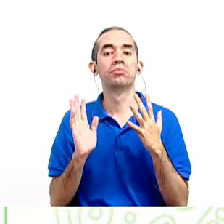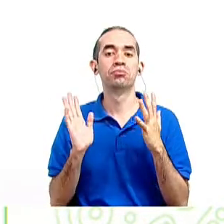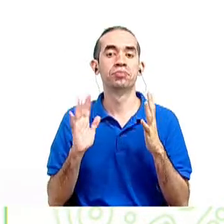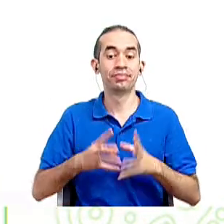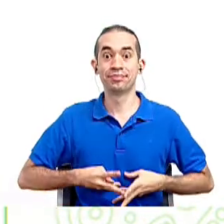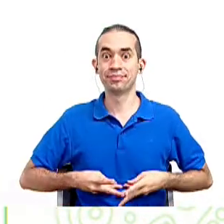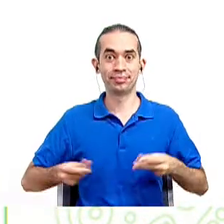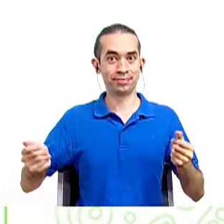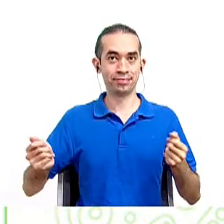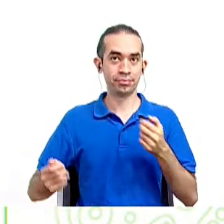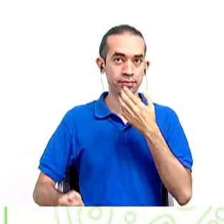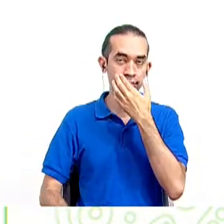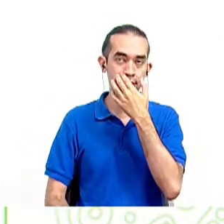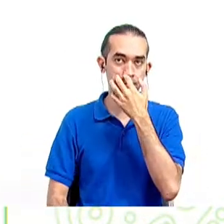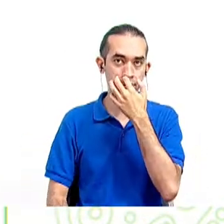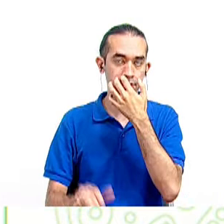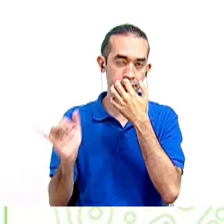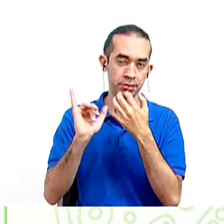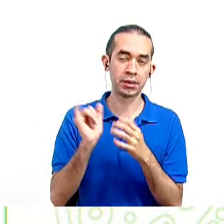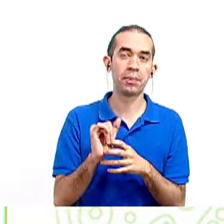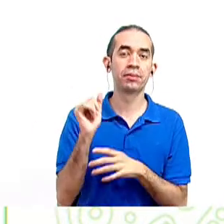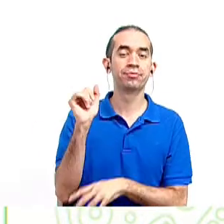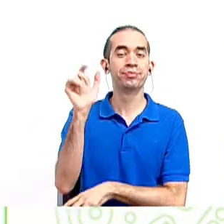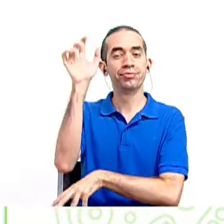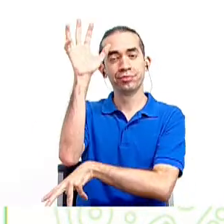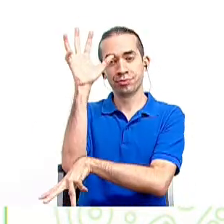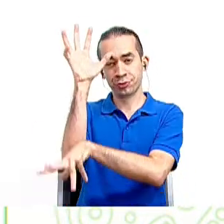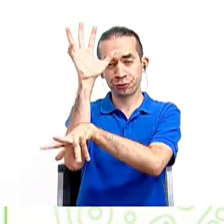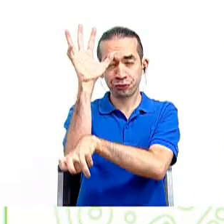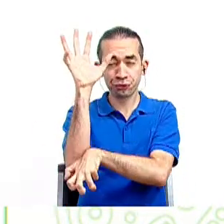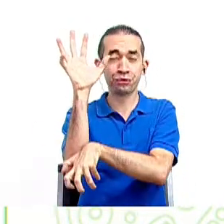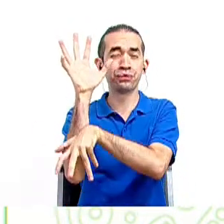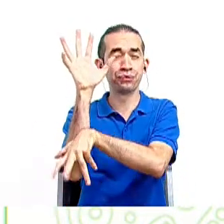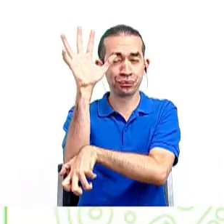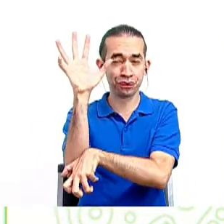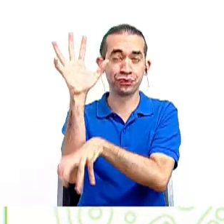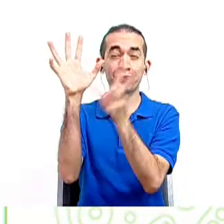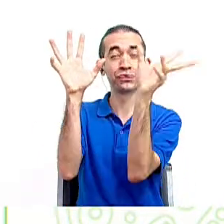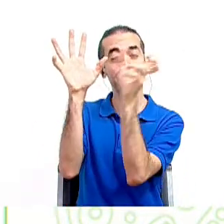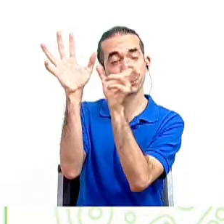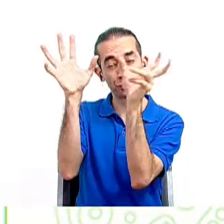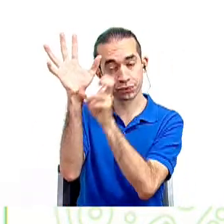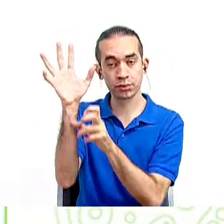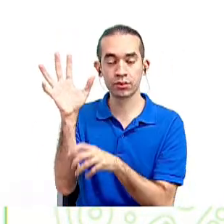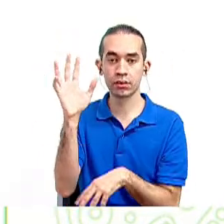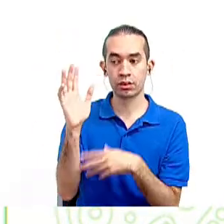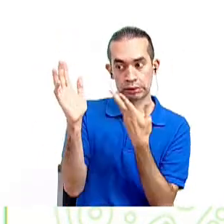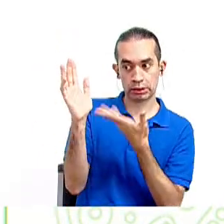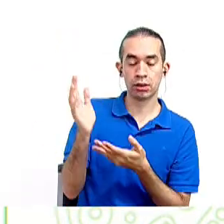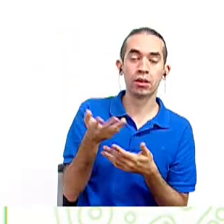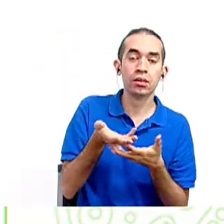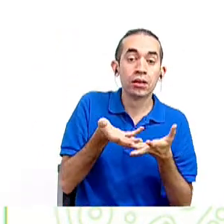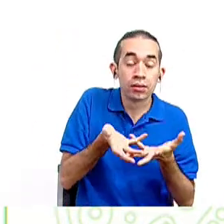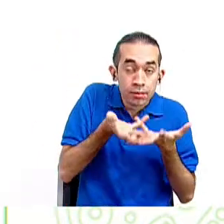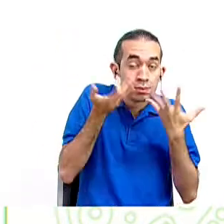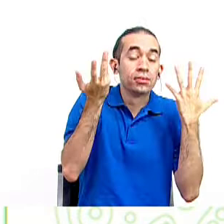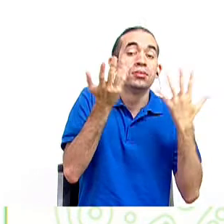acidez. La otra es la fotosíntesis, que es cuando las plantas respiran dióxido de